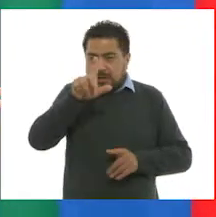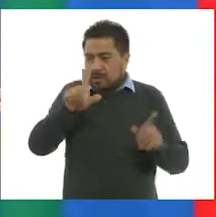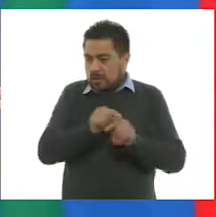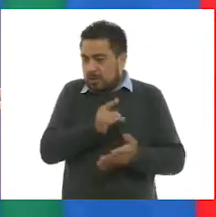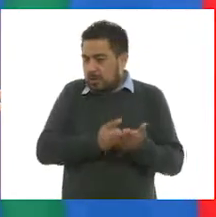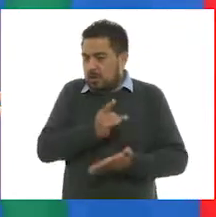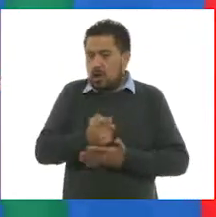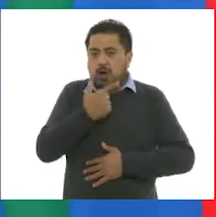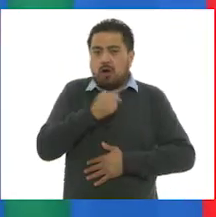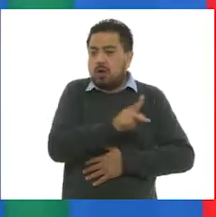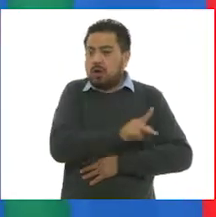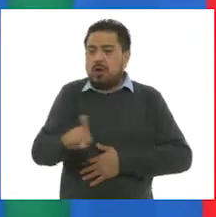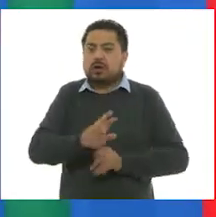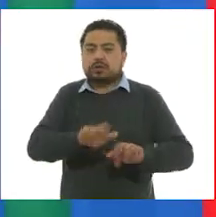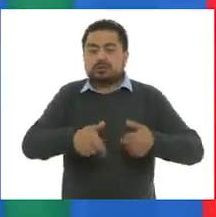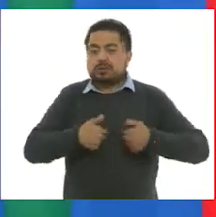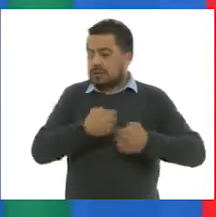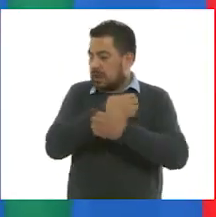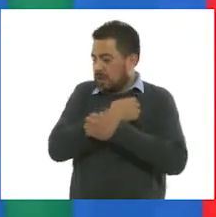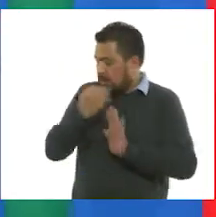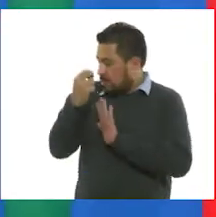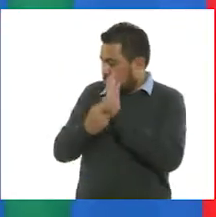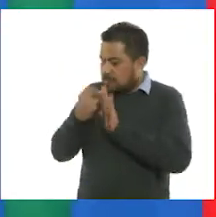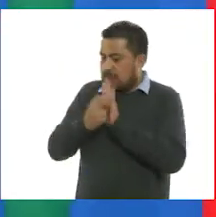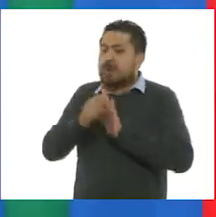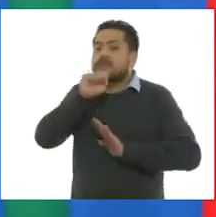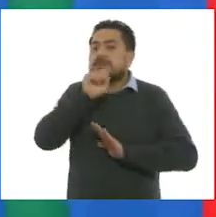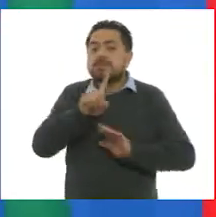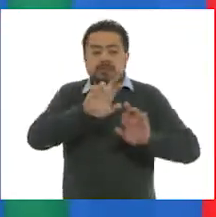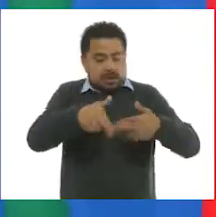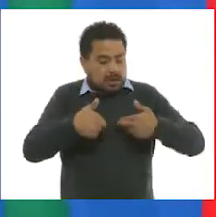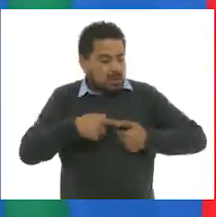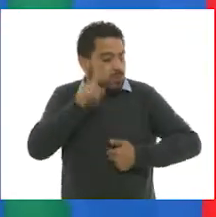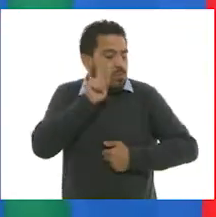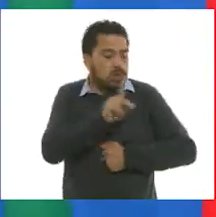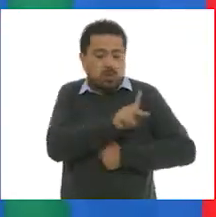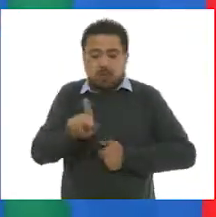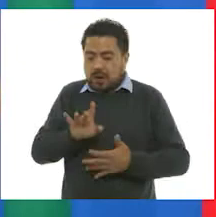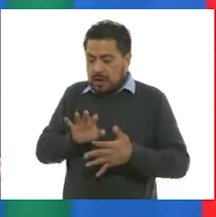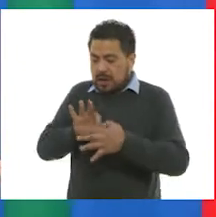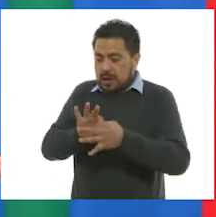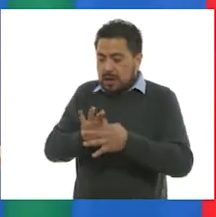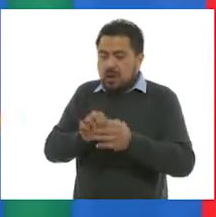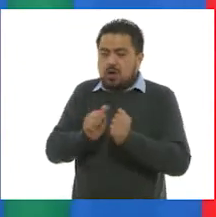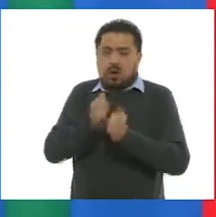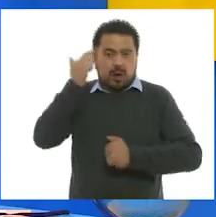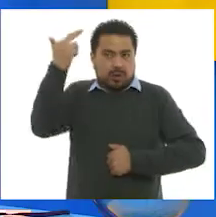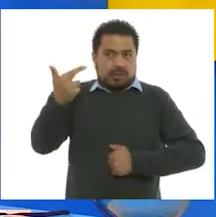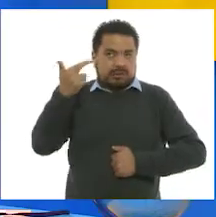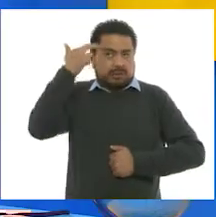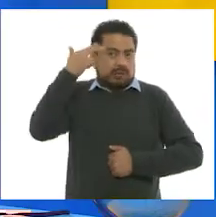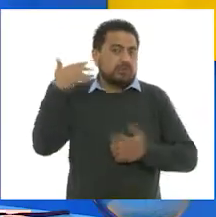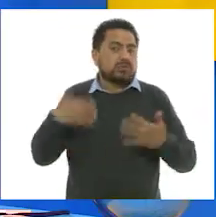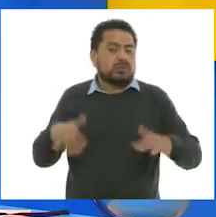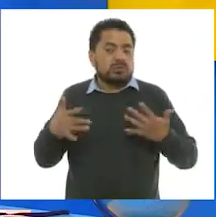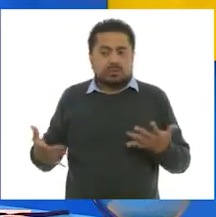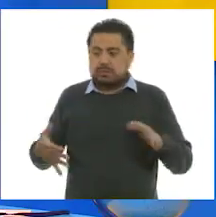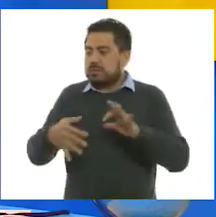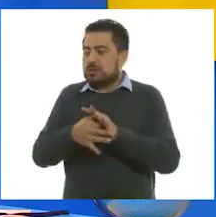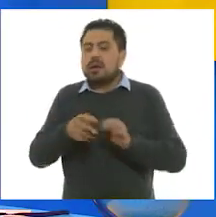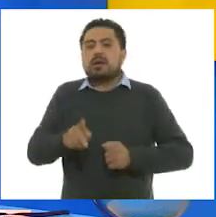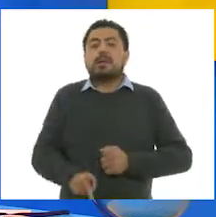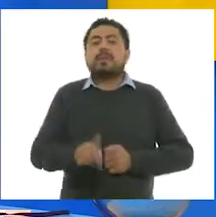los varones nobles recibían educación, también recibían las mujeres pertenecientes a la nobleza inca.